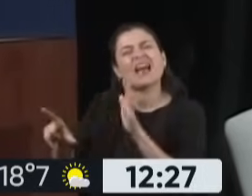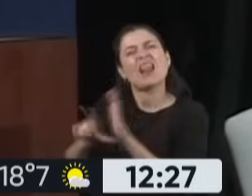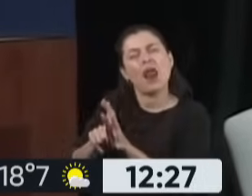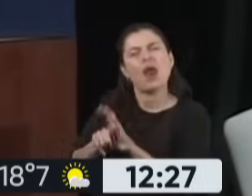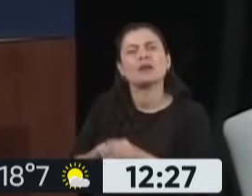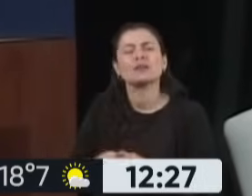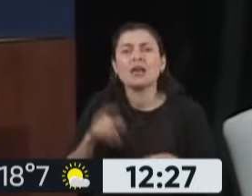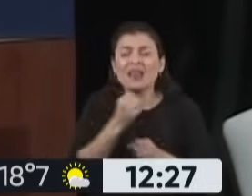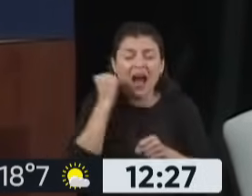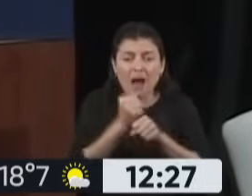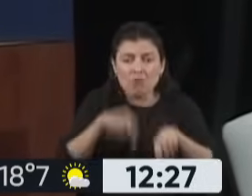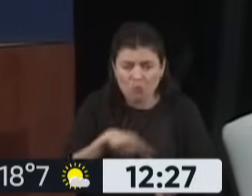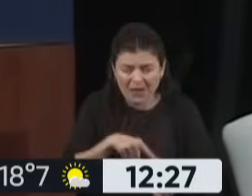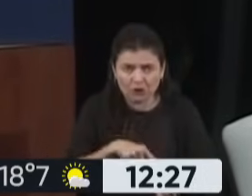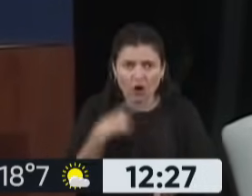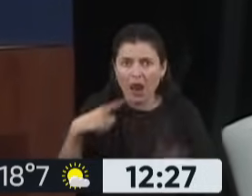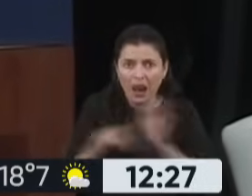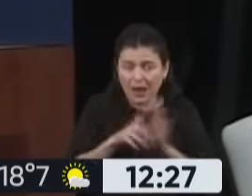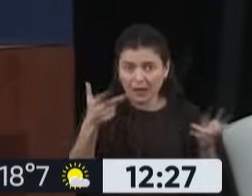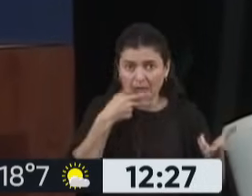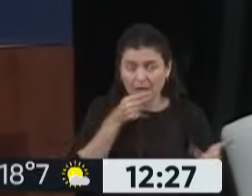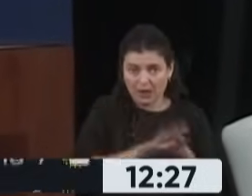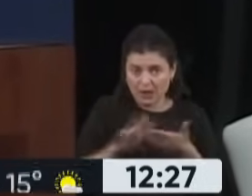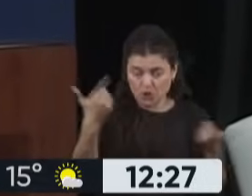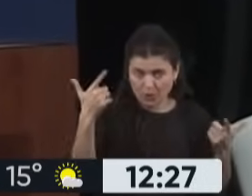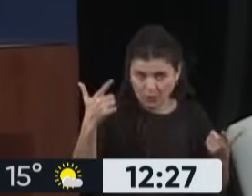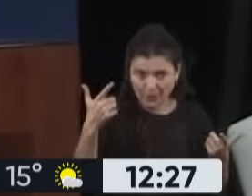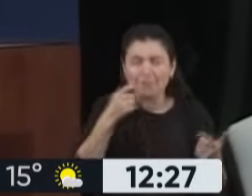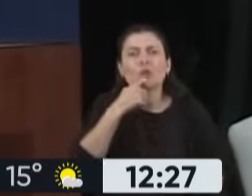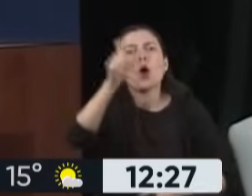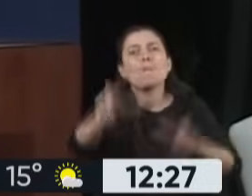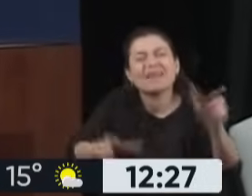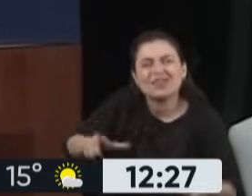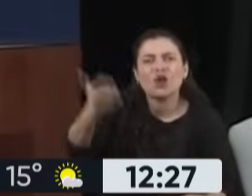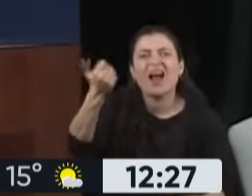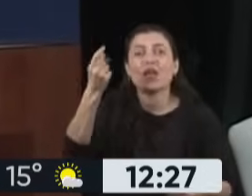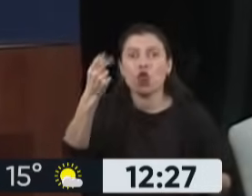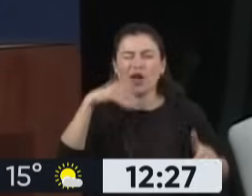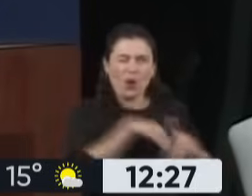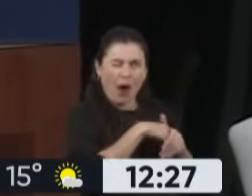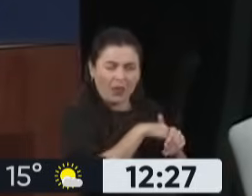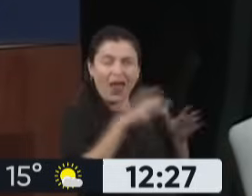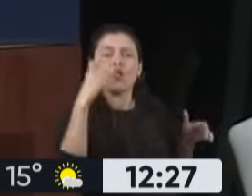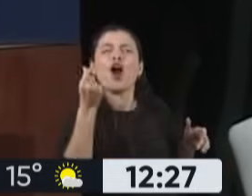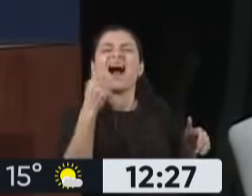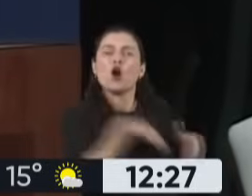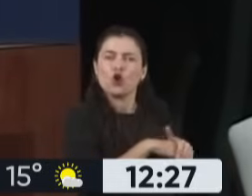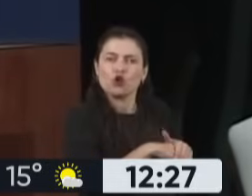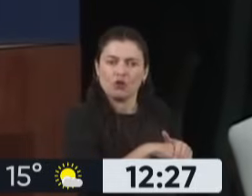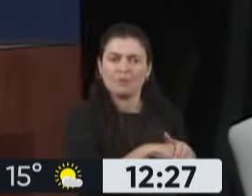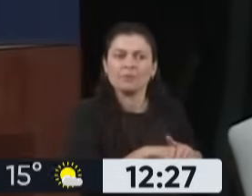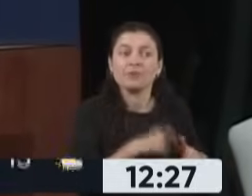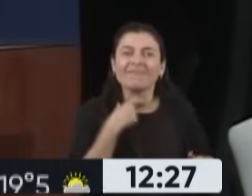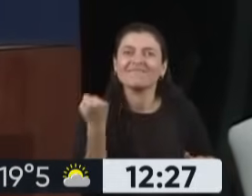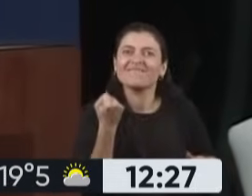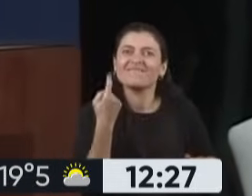va a pasar con los argentinos que tienen dólares sin declarar, quieren sumarse a este nuevo